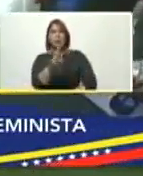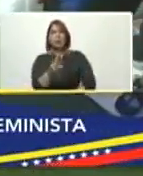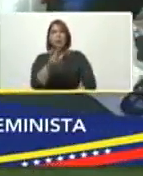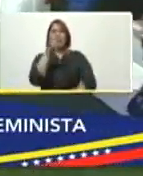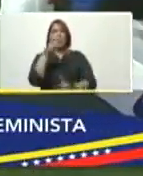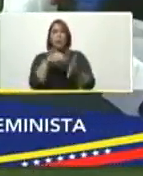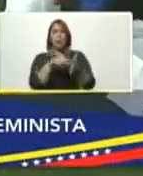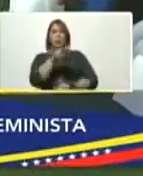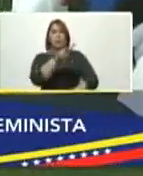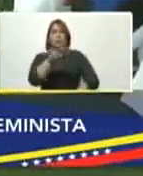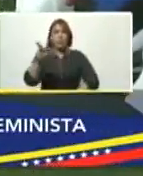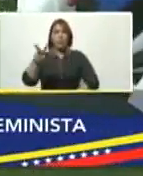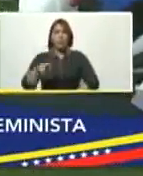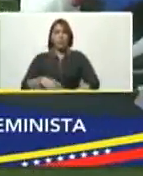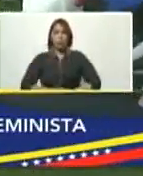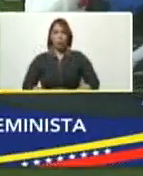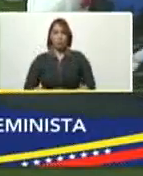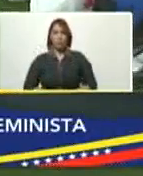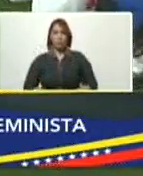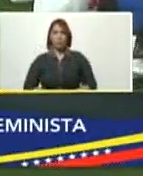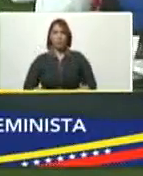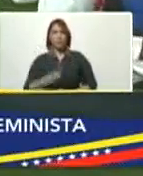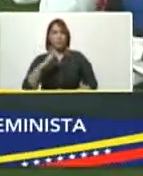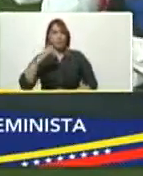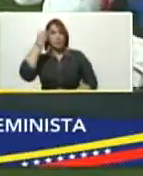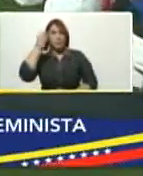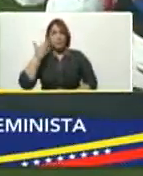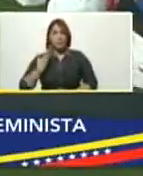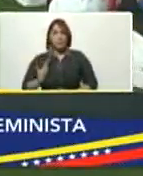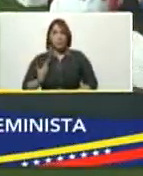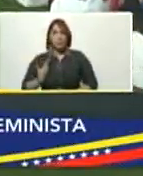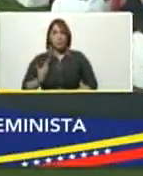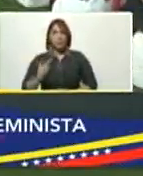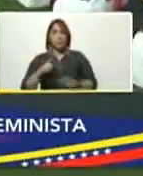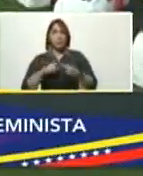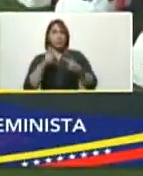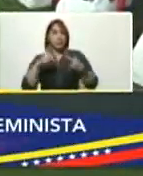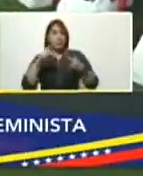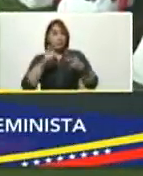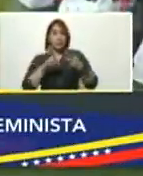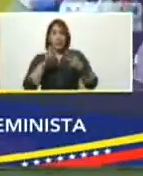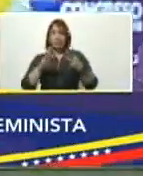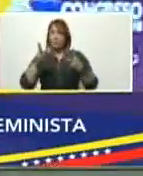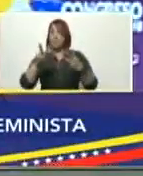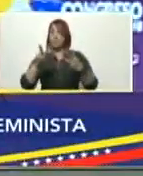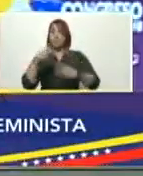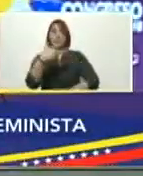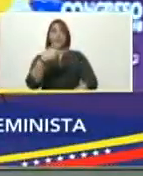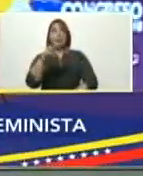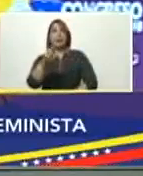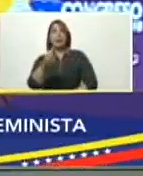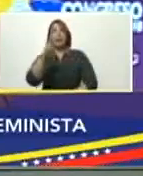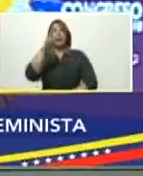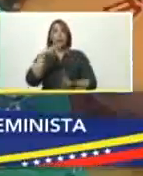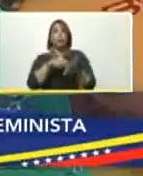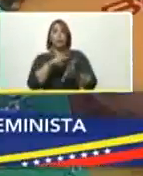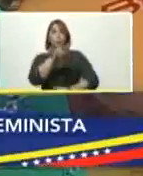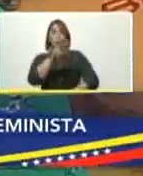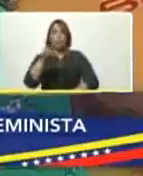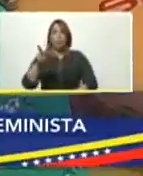2022. Carmen Teresa, Karina, Vanessa, las 3R 2022